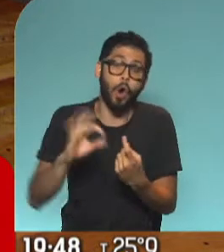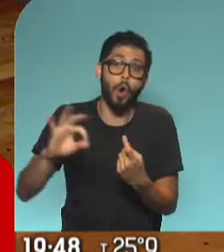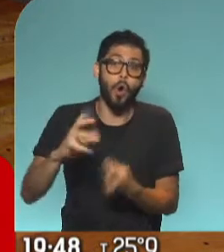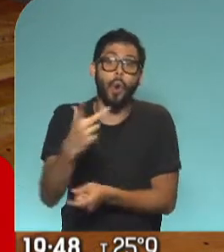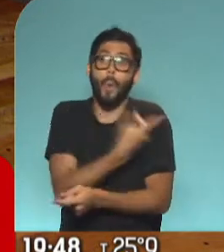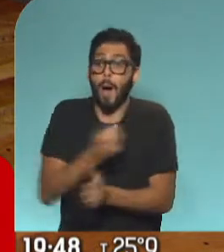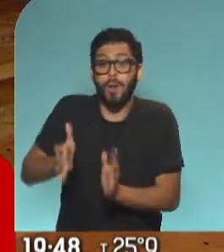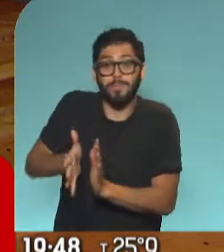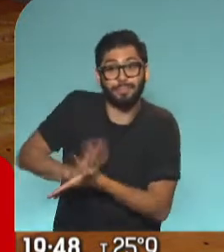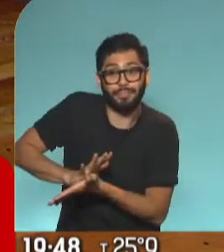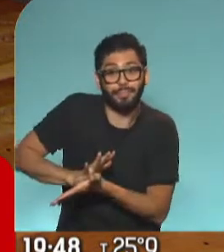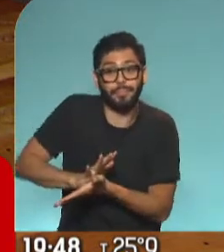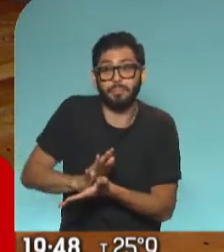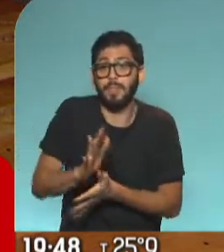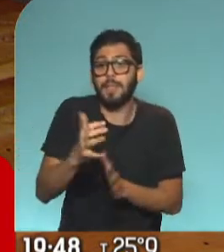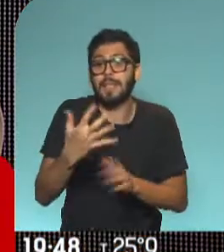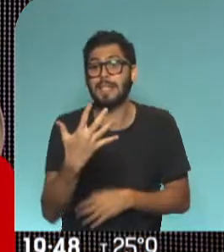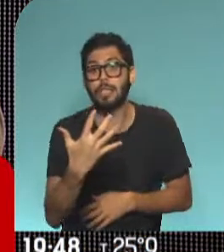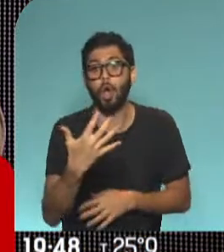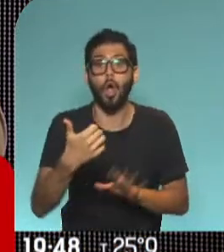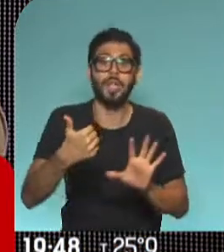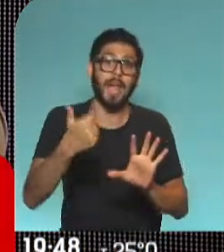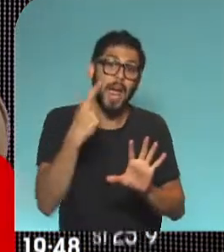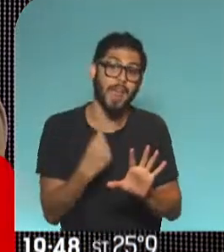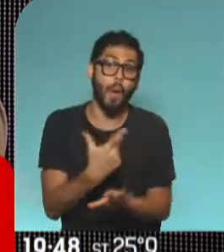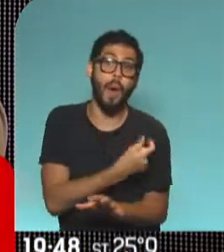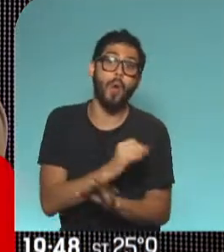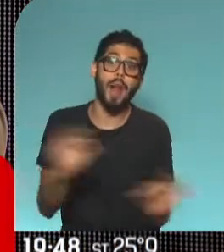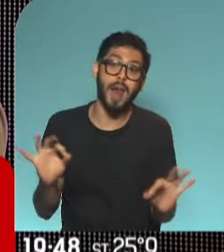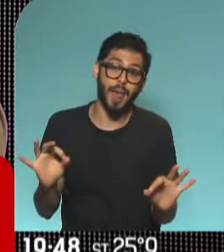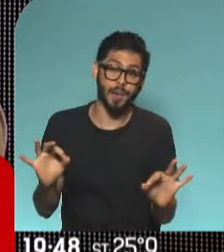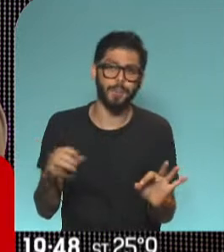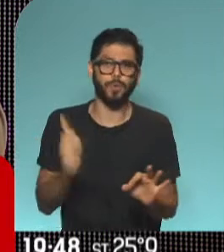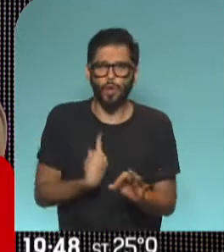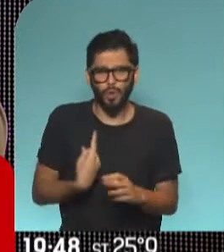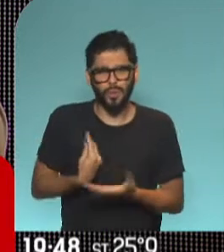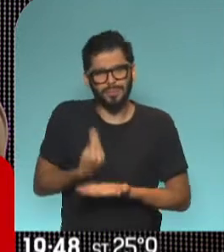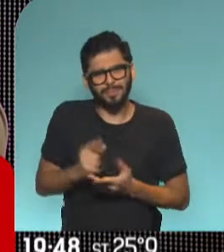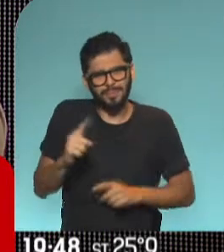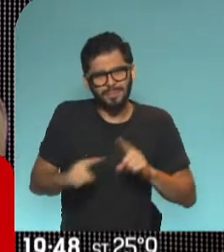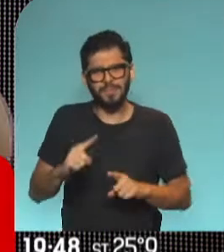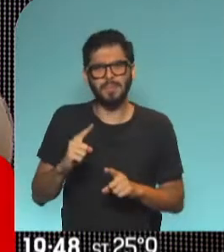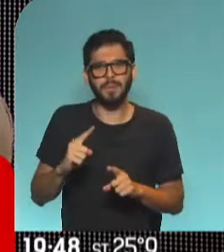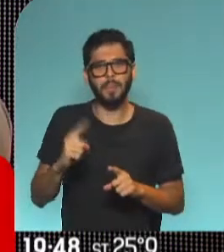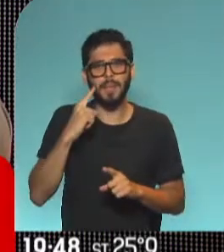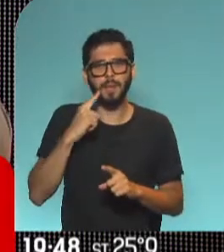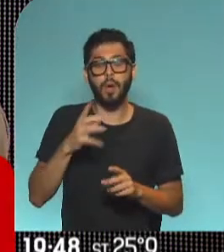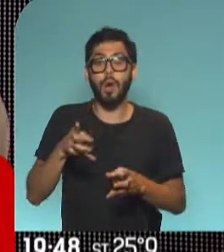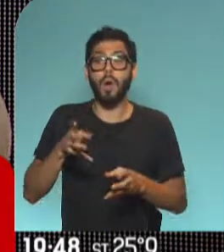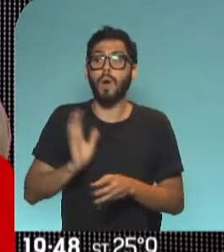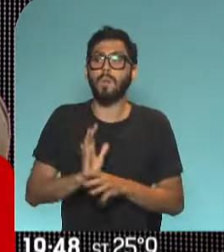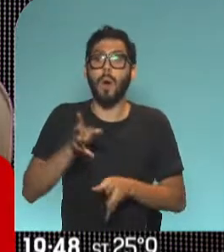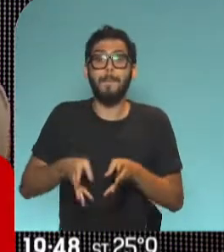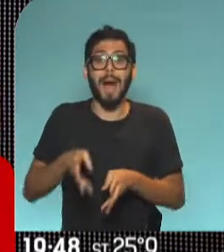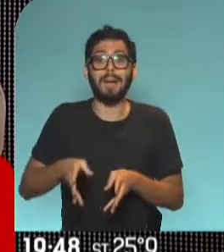rápido y después dejar 5 o 6 días sin vacunar. Los que estamos en la gestión sabemos que lo peor es parar la máquina, ¿no?